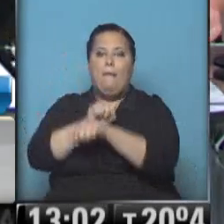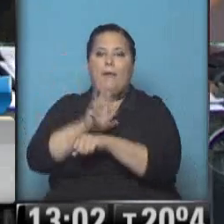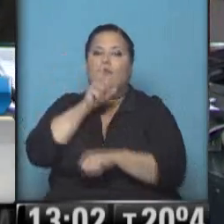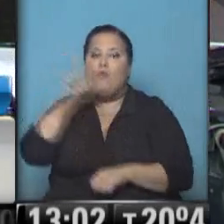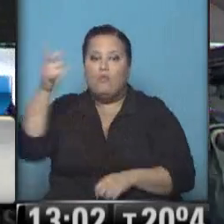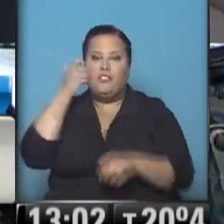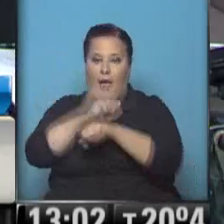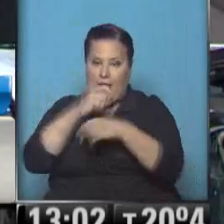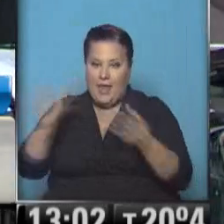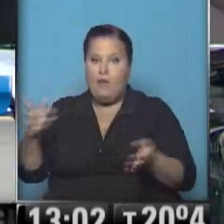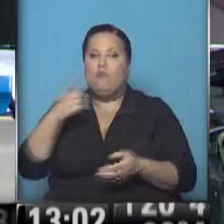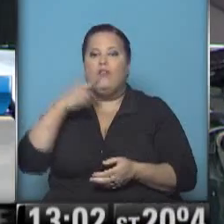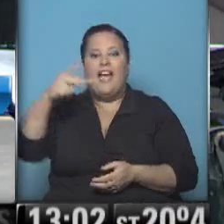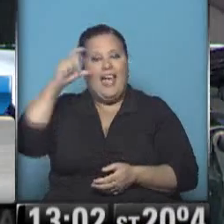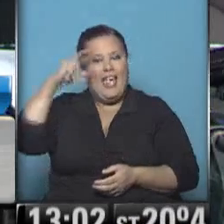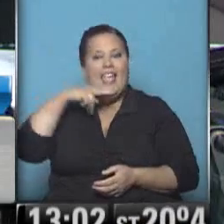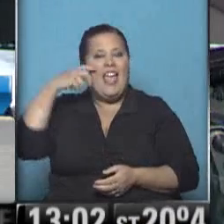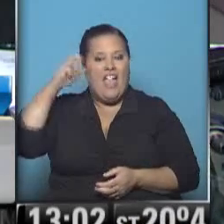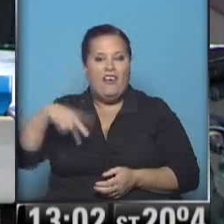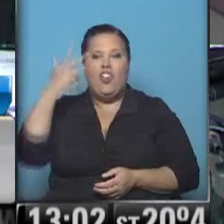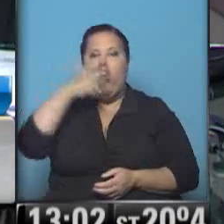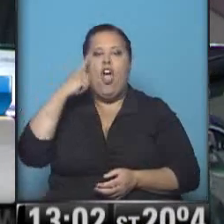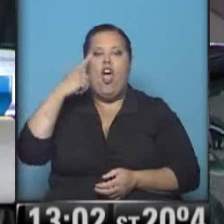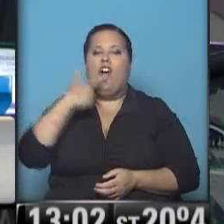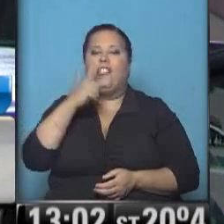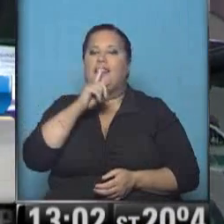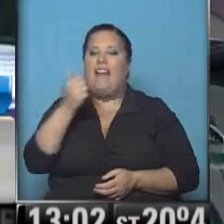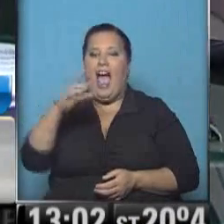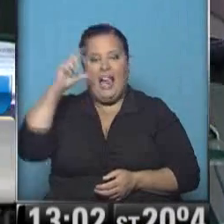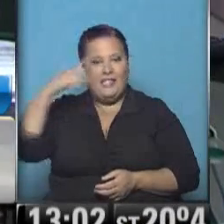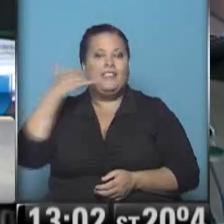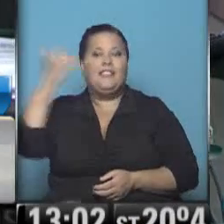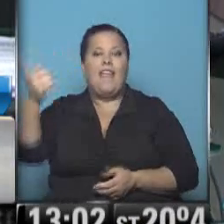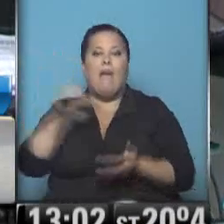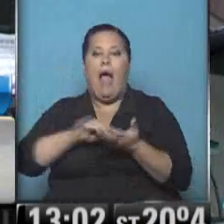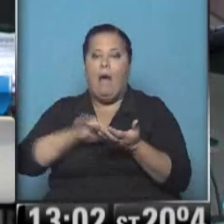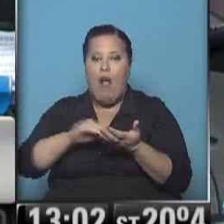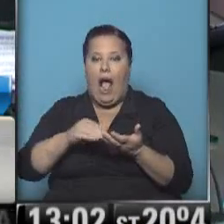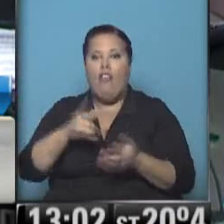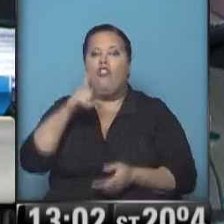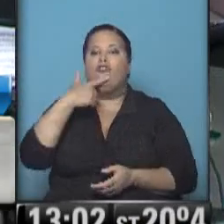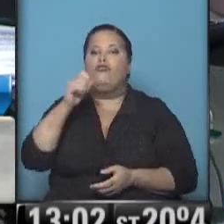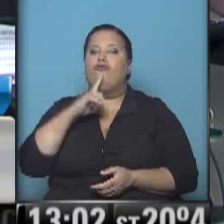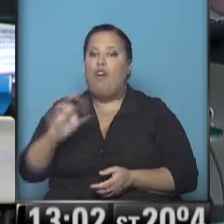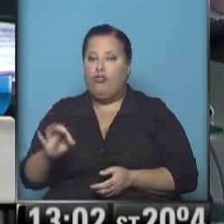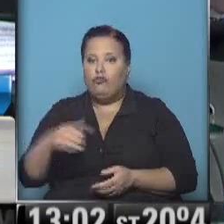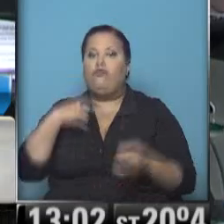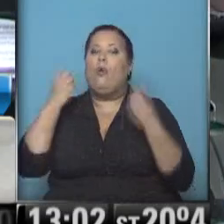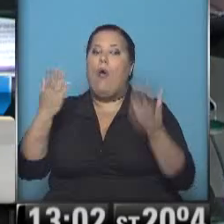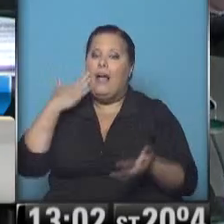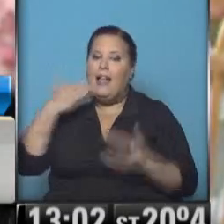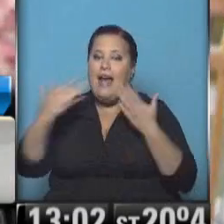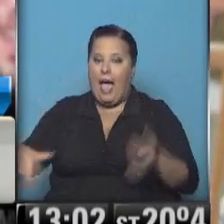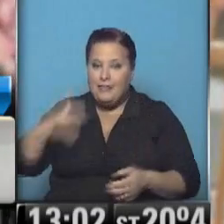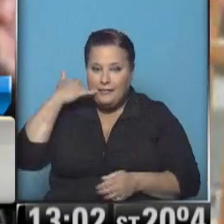en Rusia. Se trata de Kevin Hoistacher. Y estamos en comunicación telefónica con su abogado Fernando Soto. Doctor Soto, buenas tardes, gracias